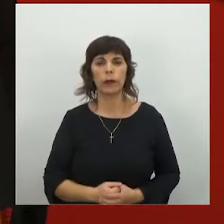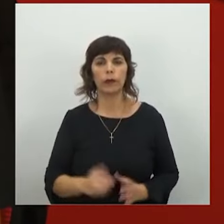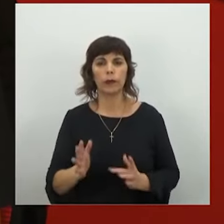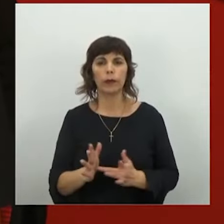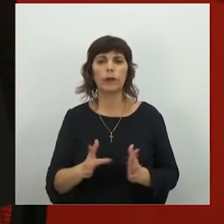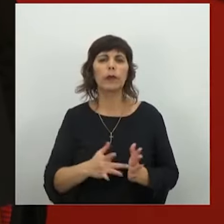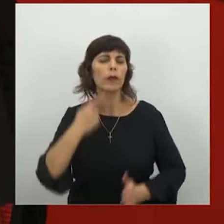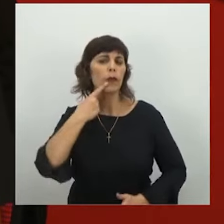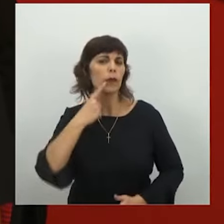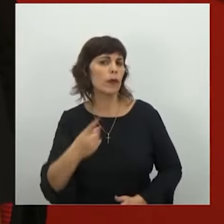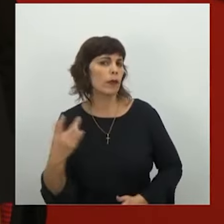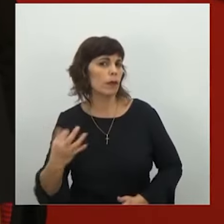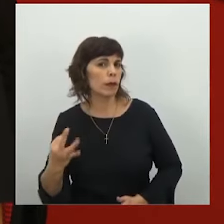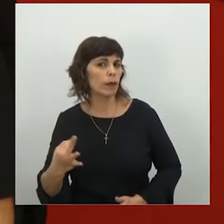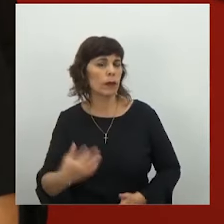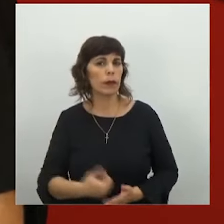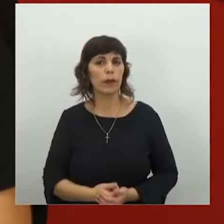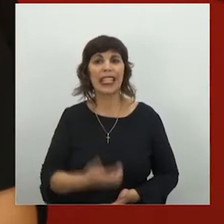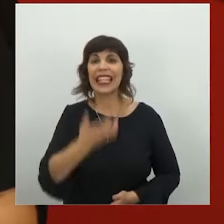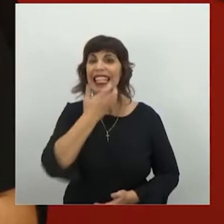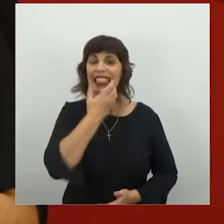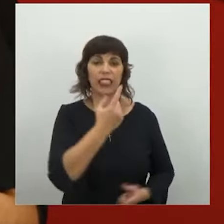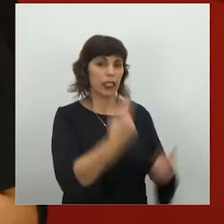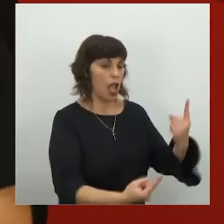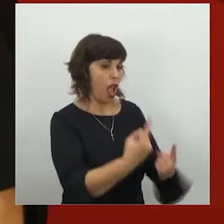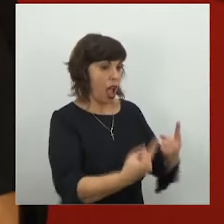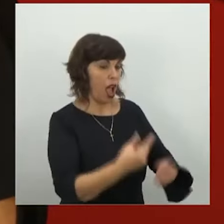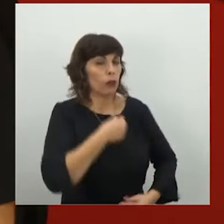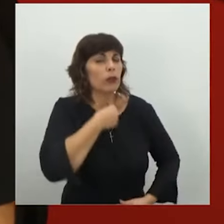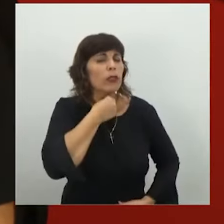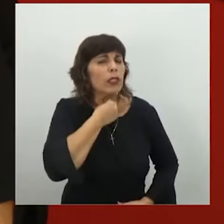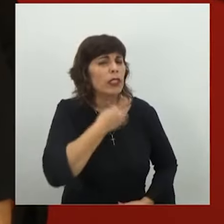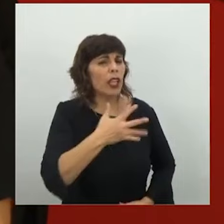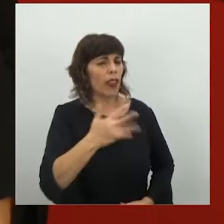Jesucristo dijo: si alguien tenga sed, que venga a mí y que beba.